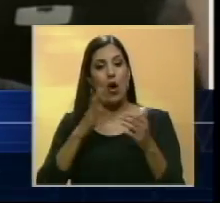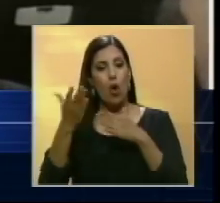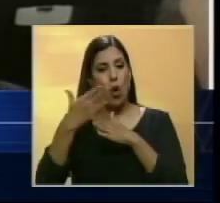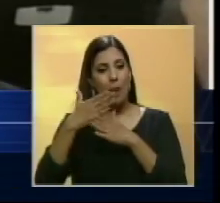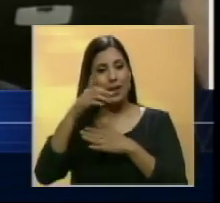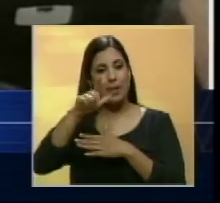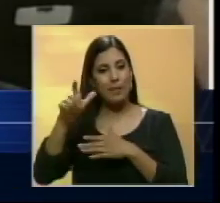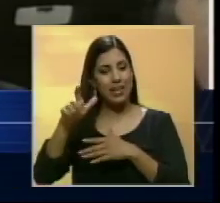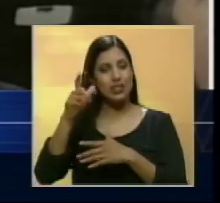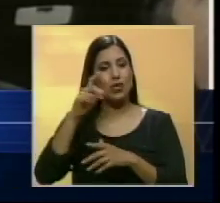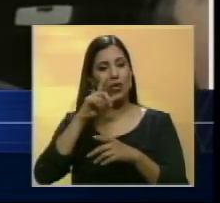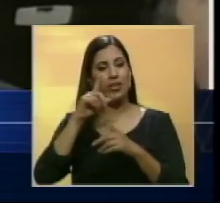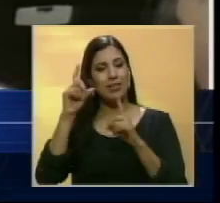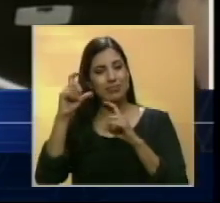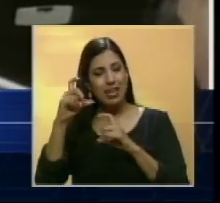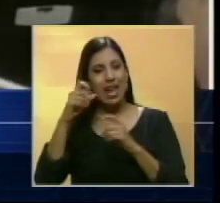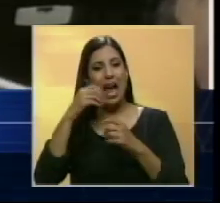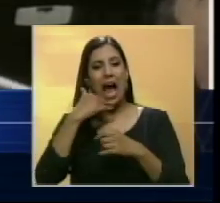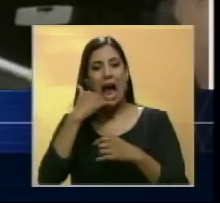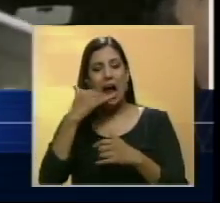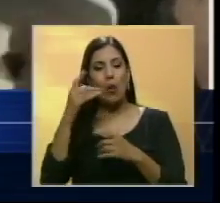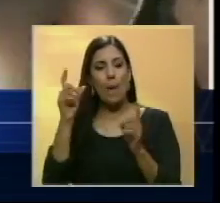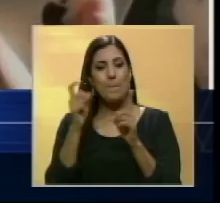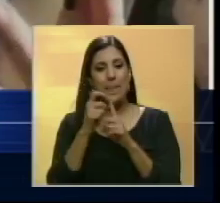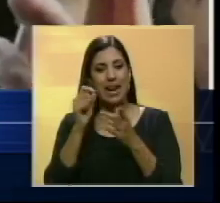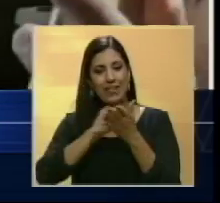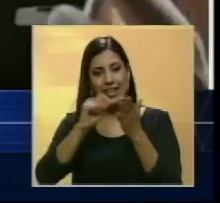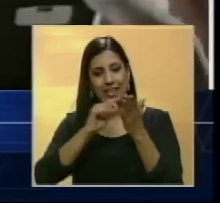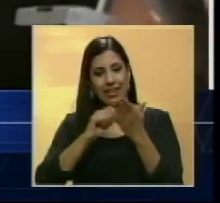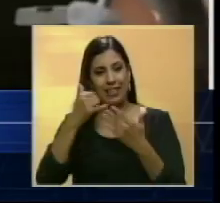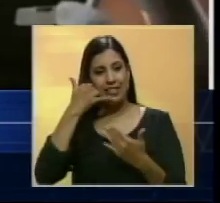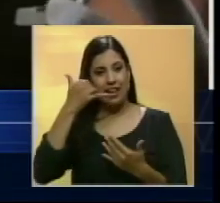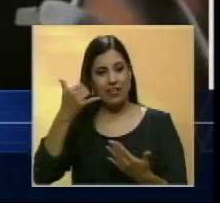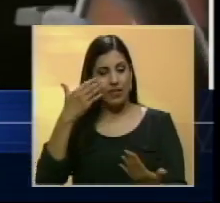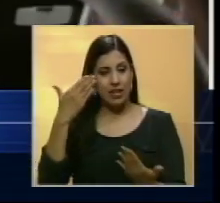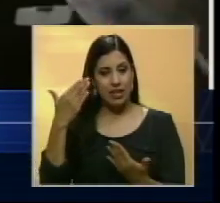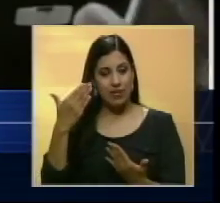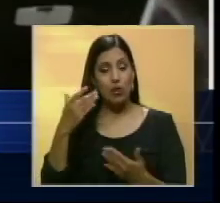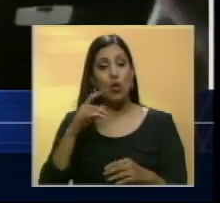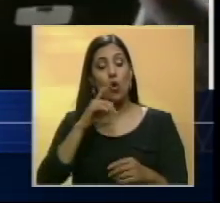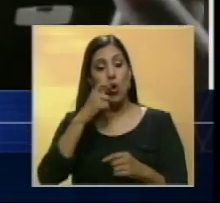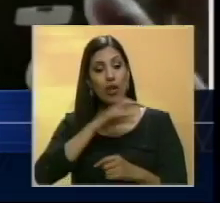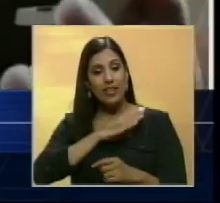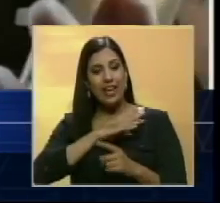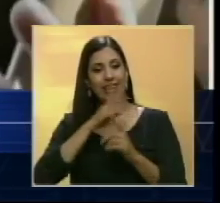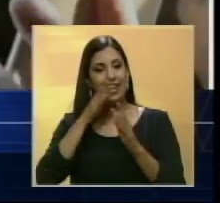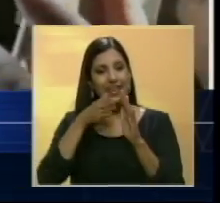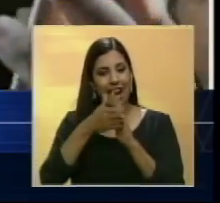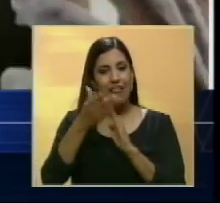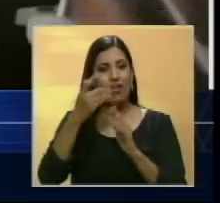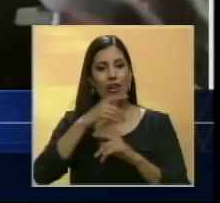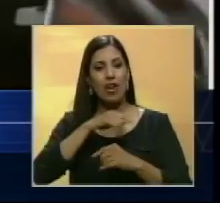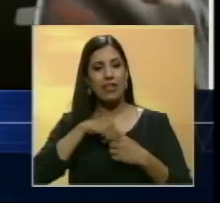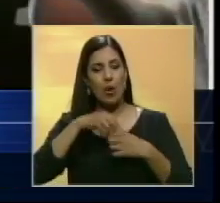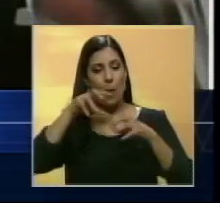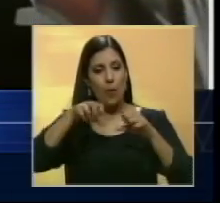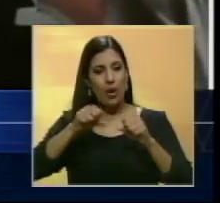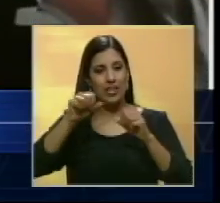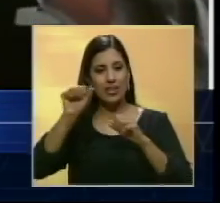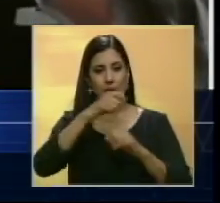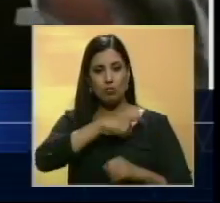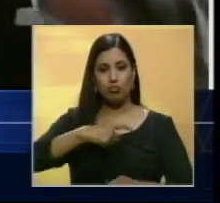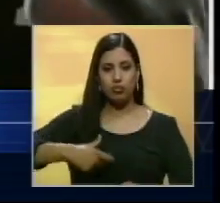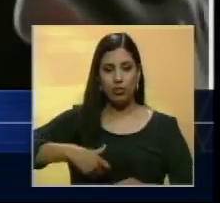compartió con sus seguidores algunos versos que tiene escritos en su teléfono. En tráfico y desde el puesto de copiloto de